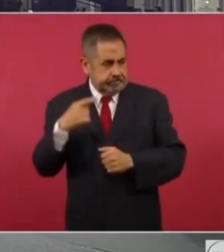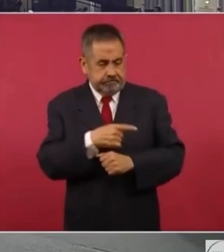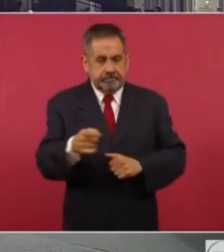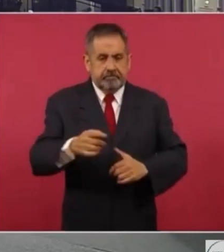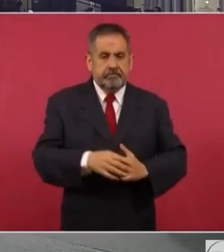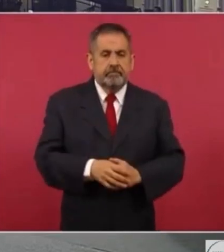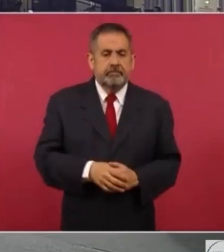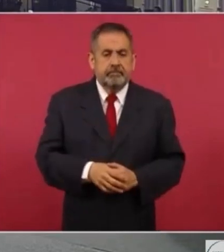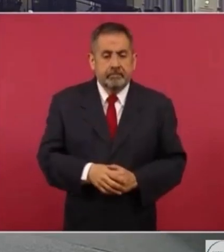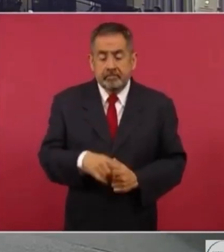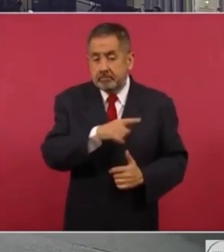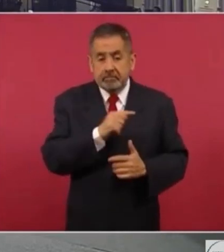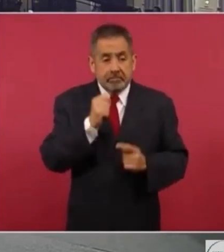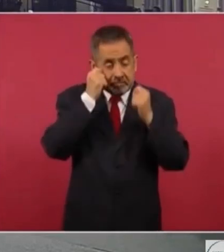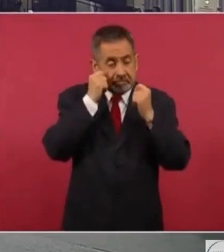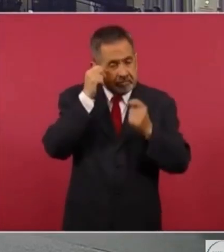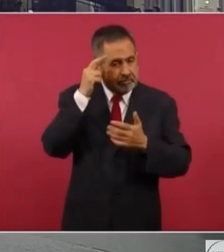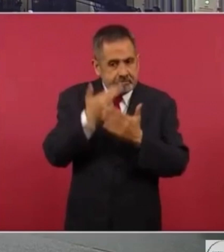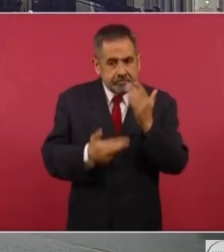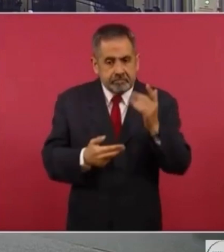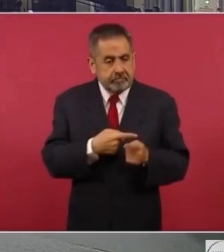Y lo están violando.